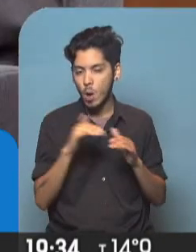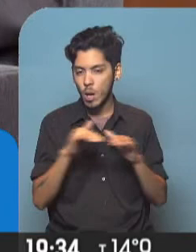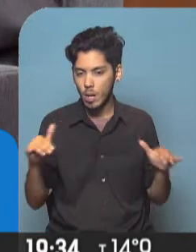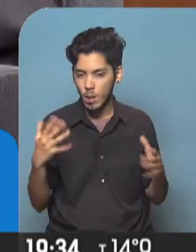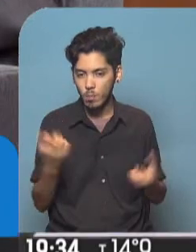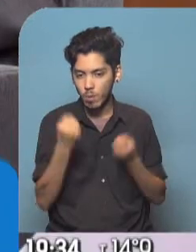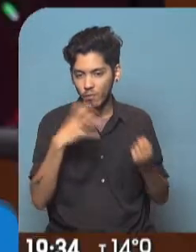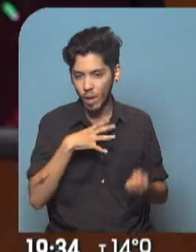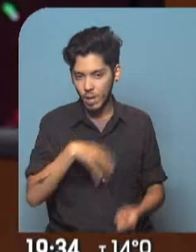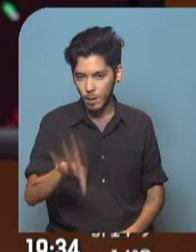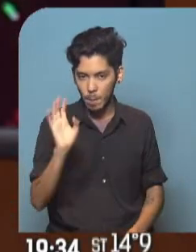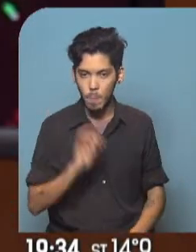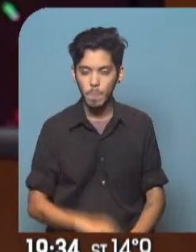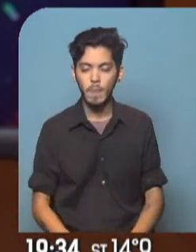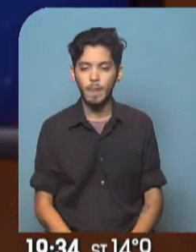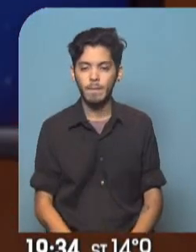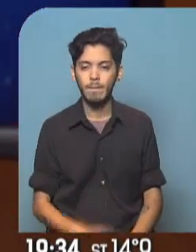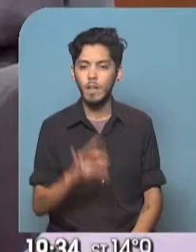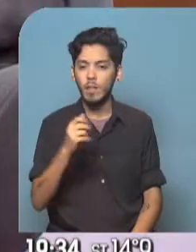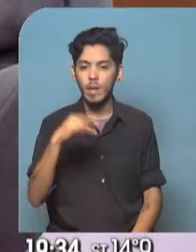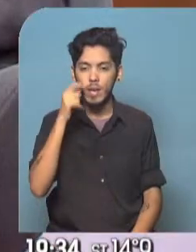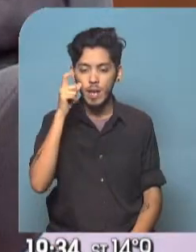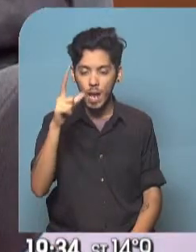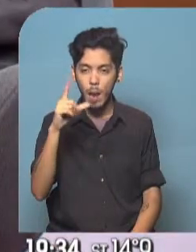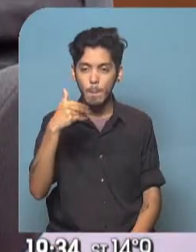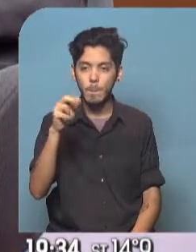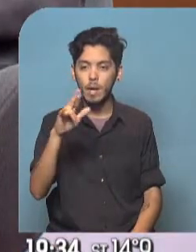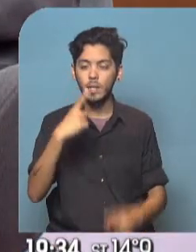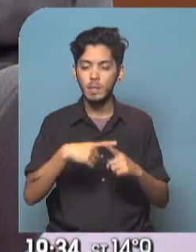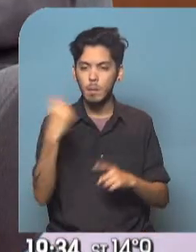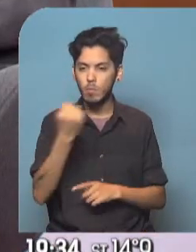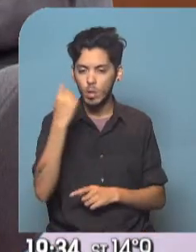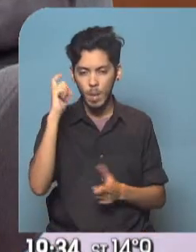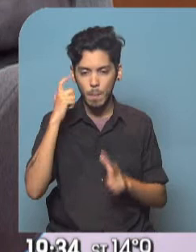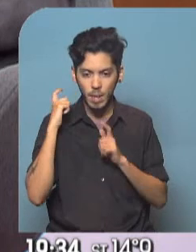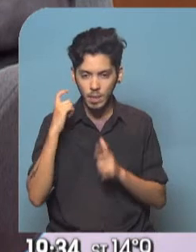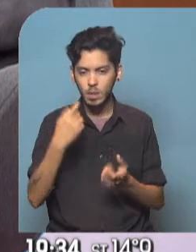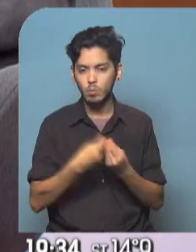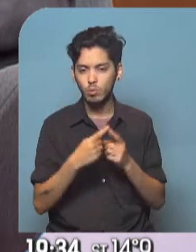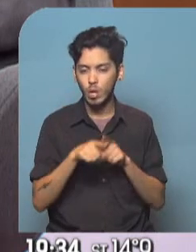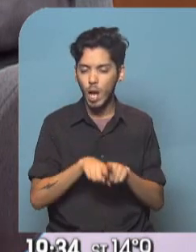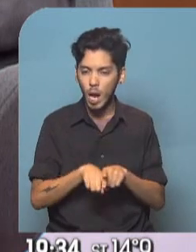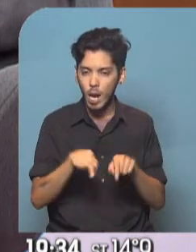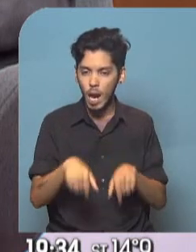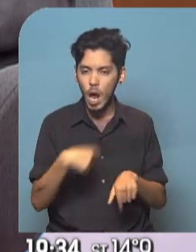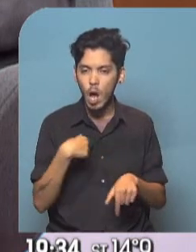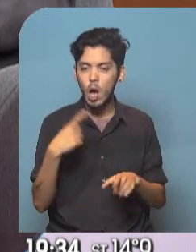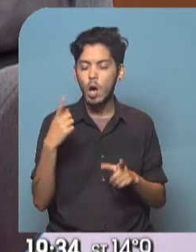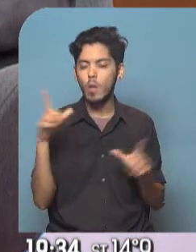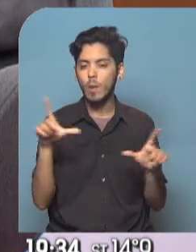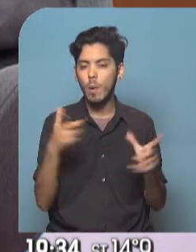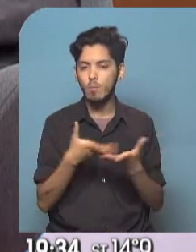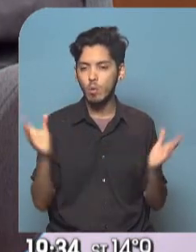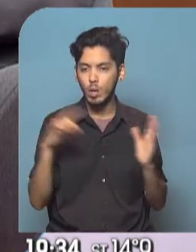Daniel, muchísimas gracias. Gracias. Daniel Marx, economista con amplia trayectoria y experiencia aquí en el Noti Central de la Televisión Pública, donde